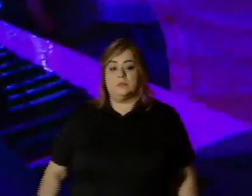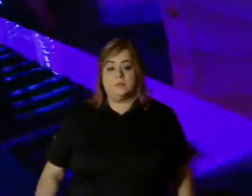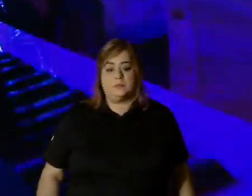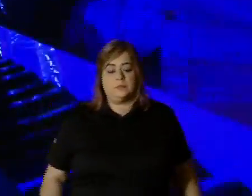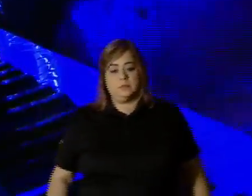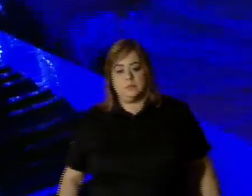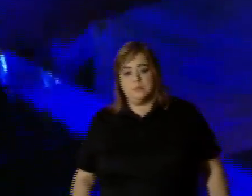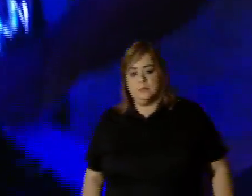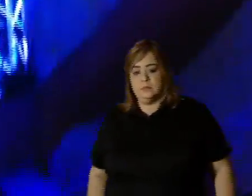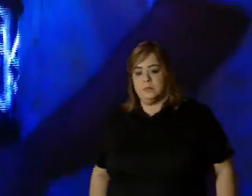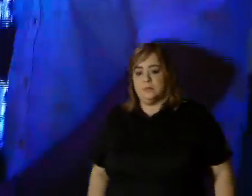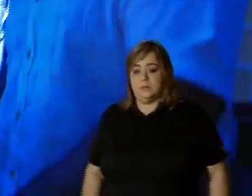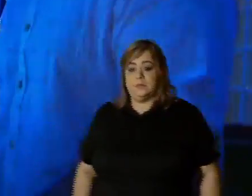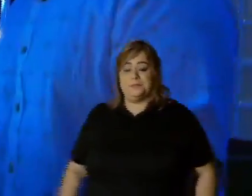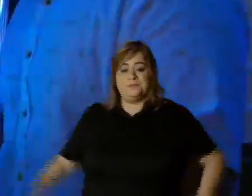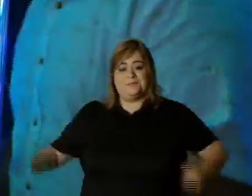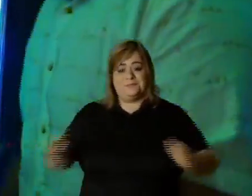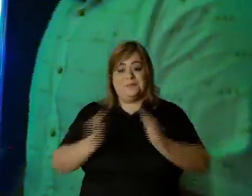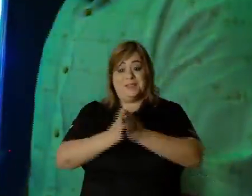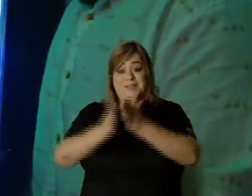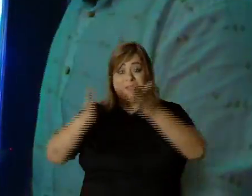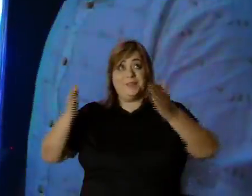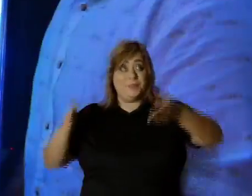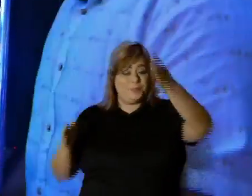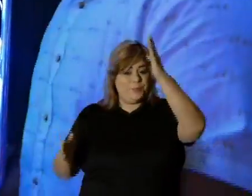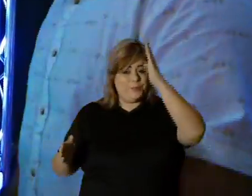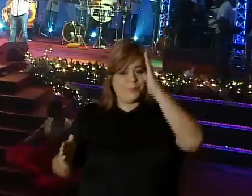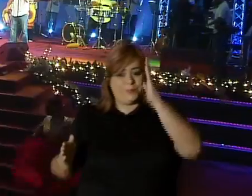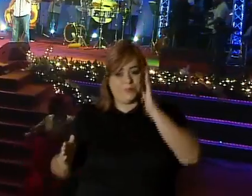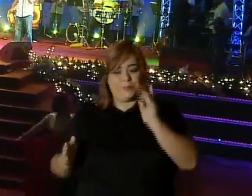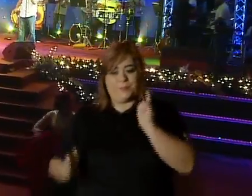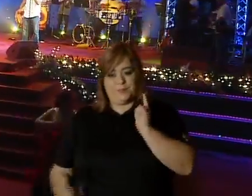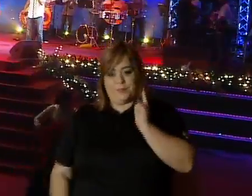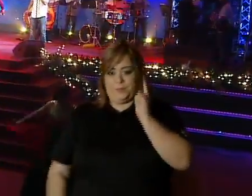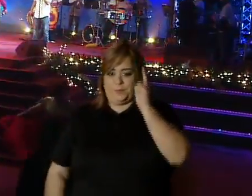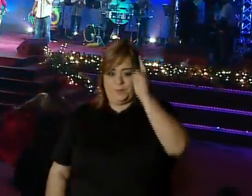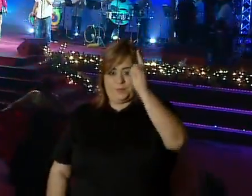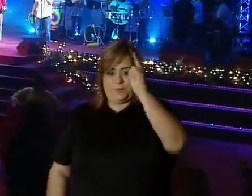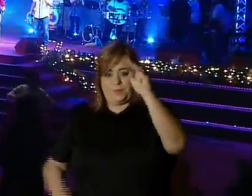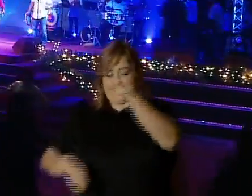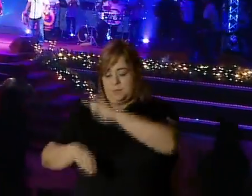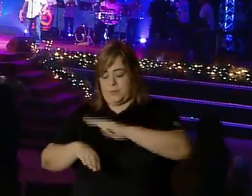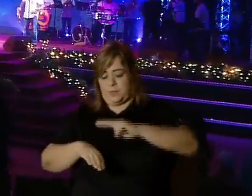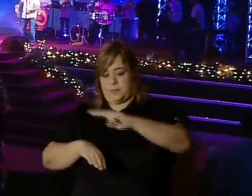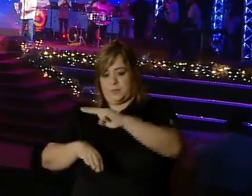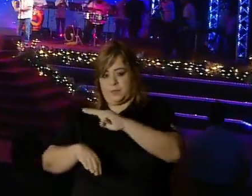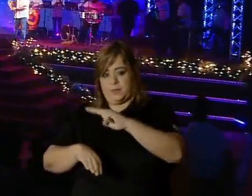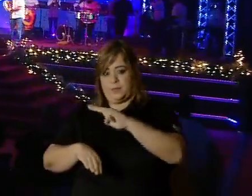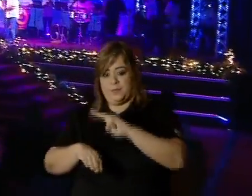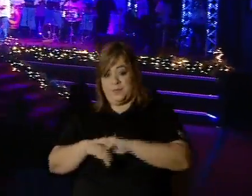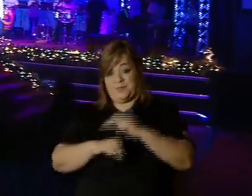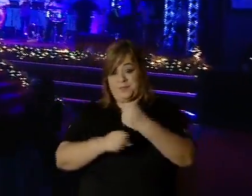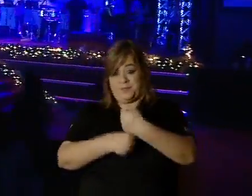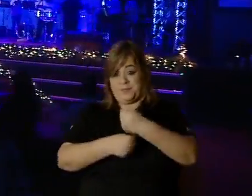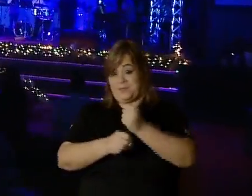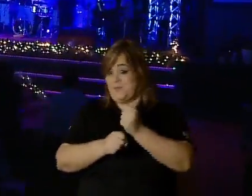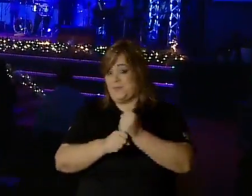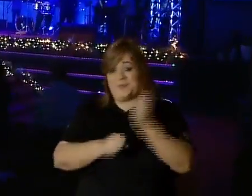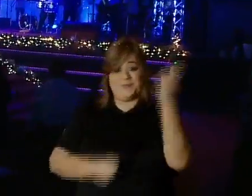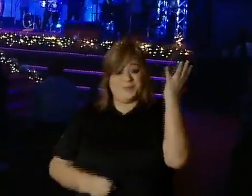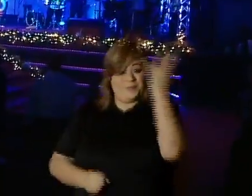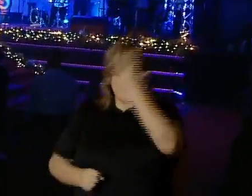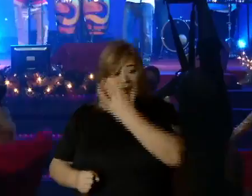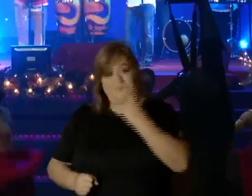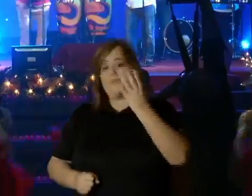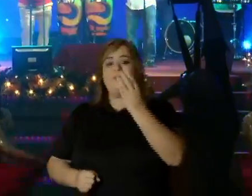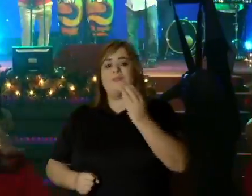Oh, qué grande es Dios. Oh, qué grande es Él. La naturaleza la hizo también.